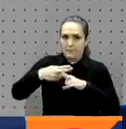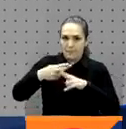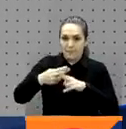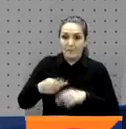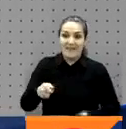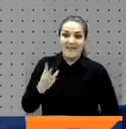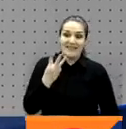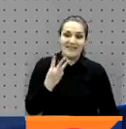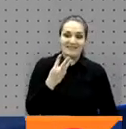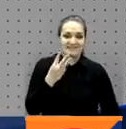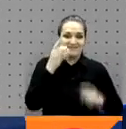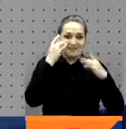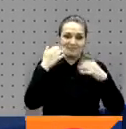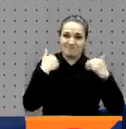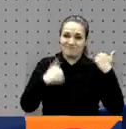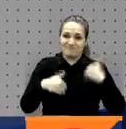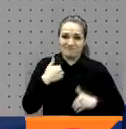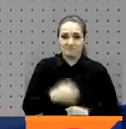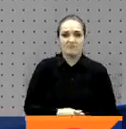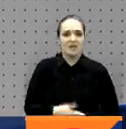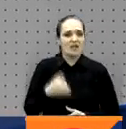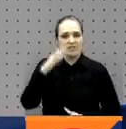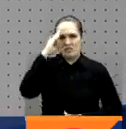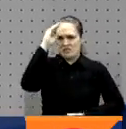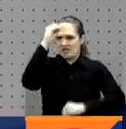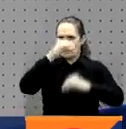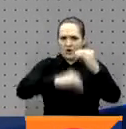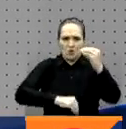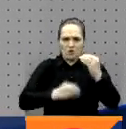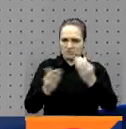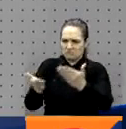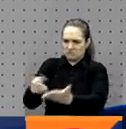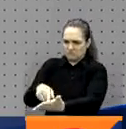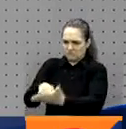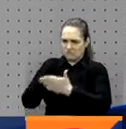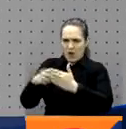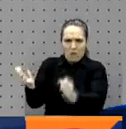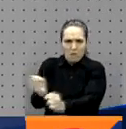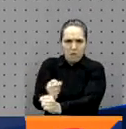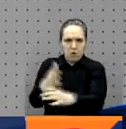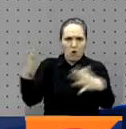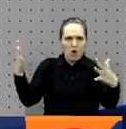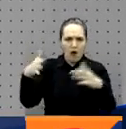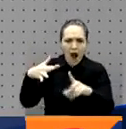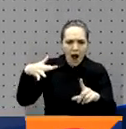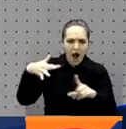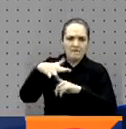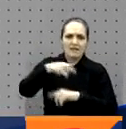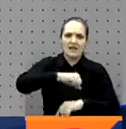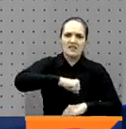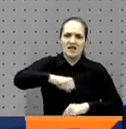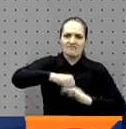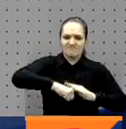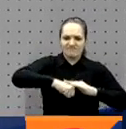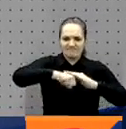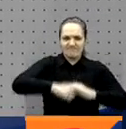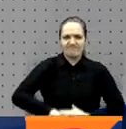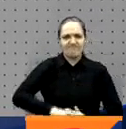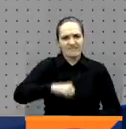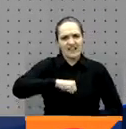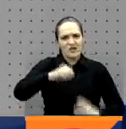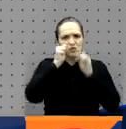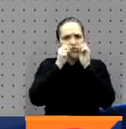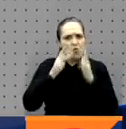gravedad- este comando rechaza de forma categórica esta acción terrorista que atenta contra los derechos humanos y transgrede